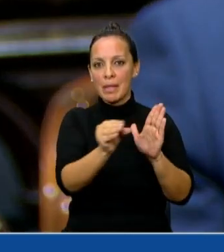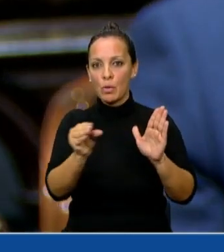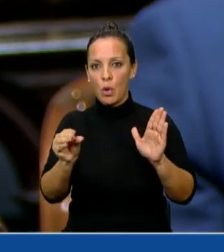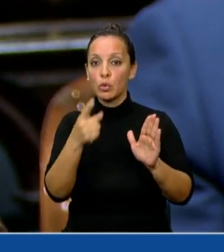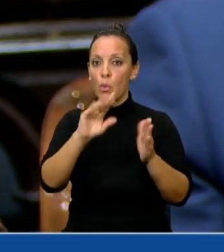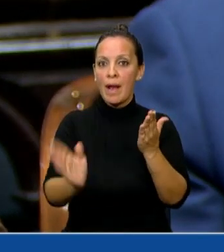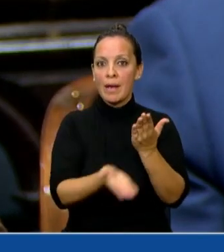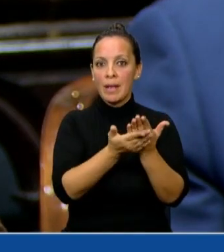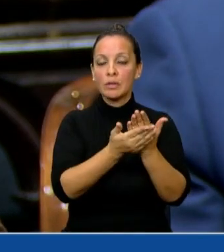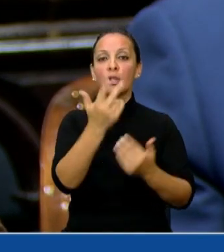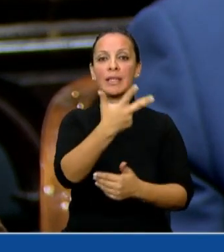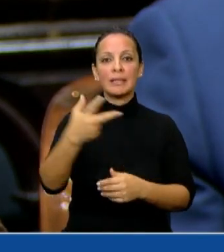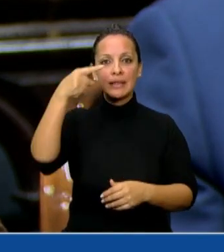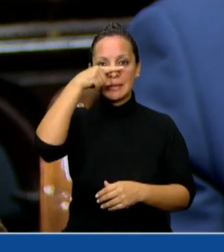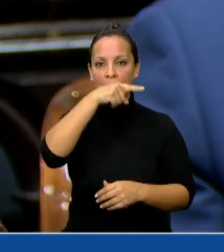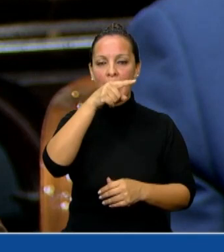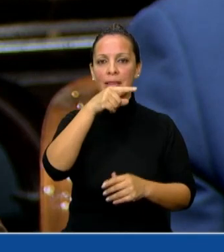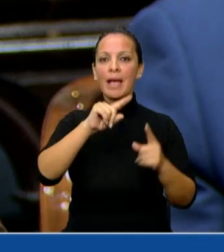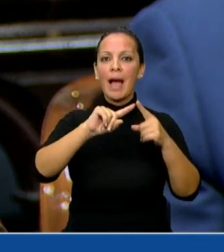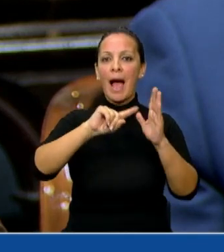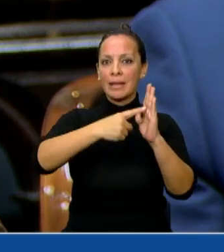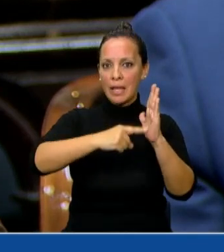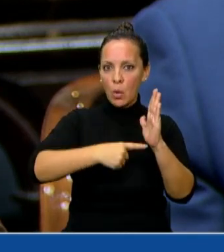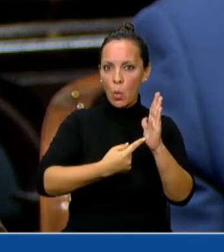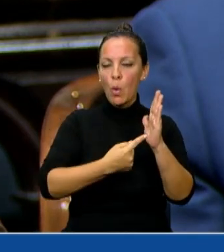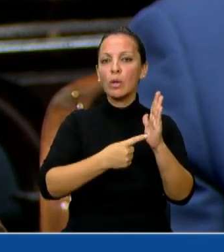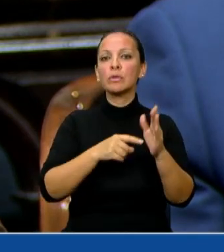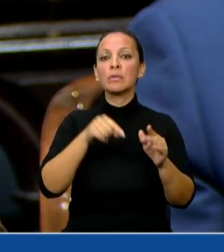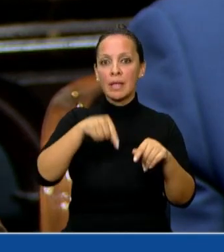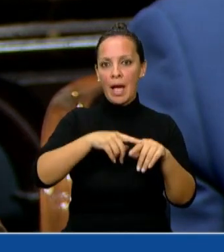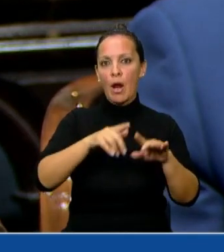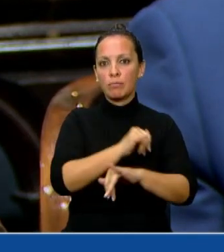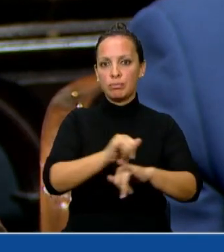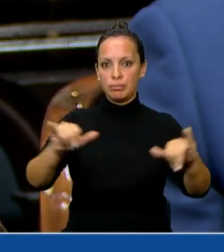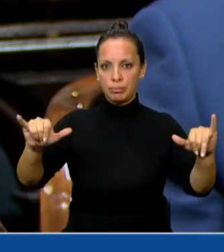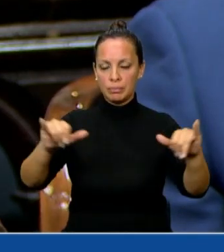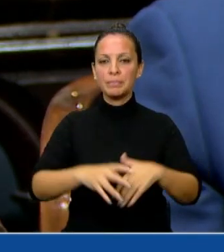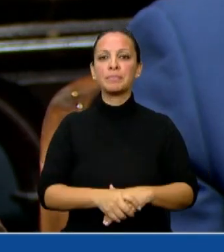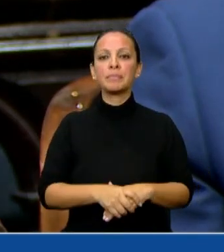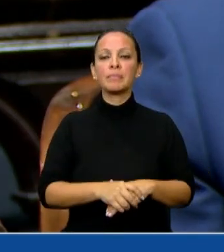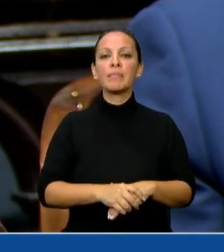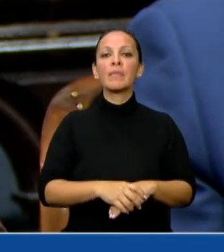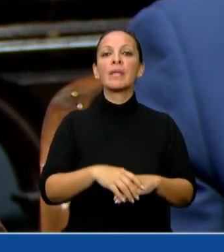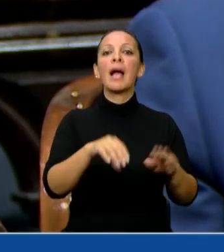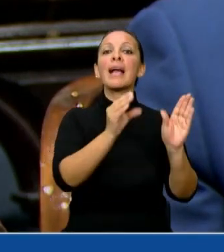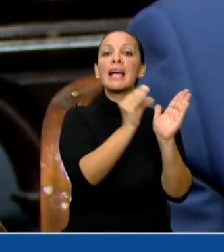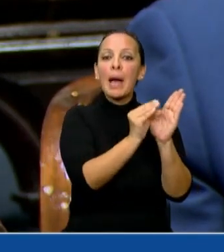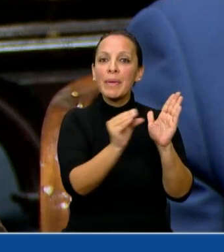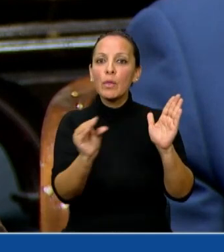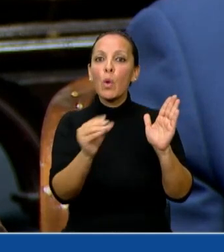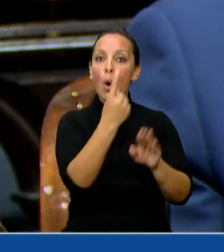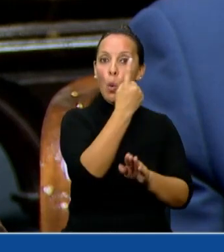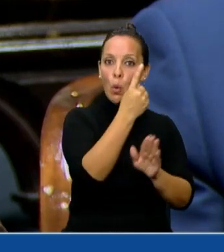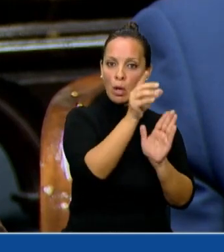Posee 37 artículos, el que de manera abreviada pasaré a informar. El capítulo 1 se